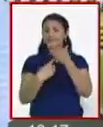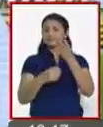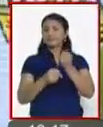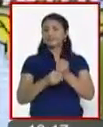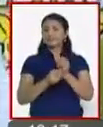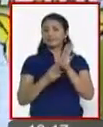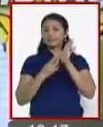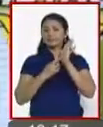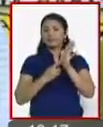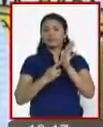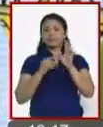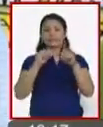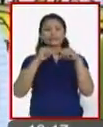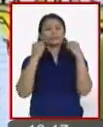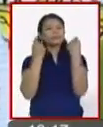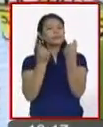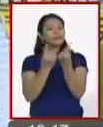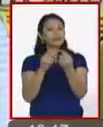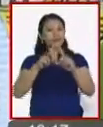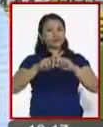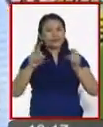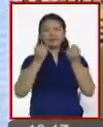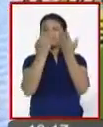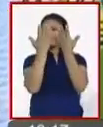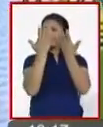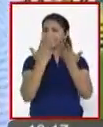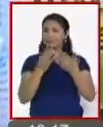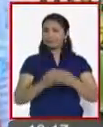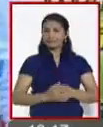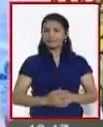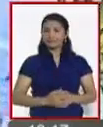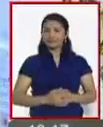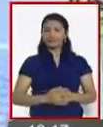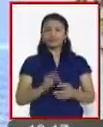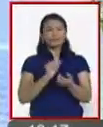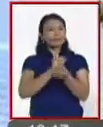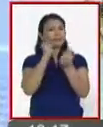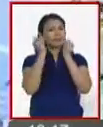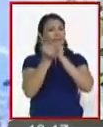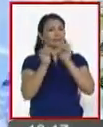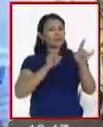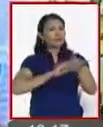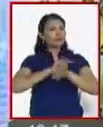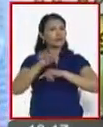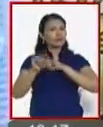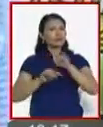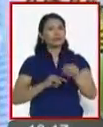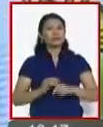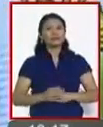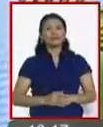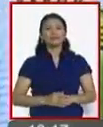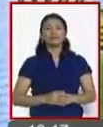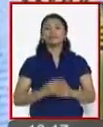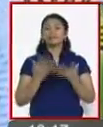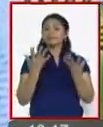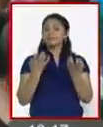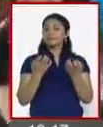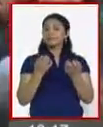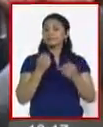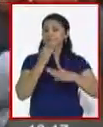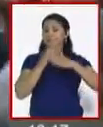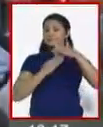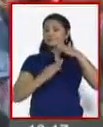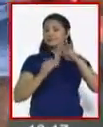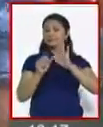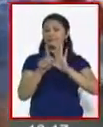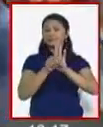él, la representación del sector, pero lastimosamente se ha convertido en un traidor. Nos quieren someter